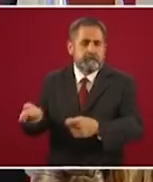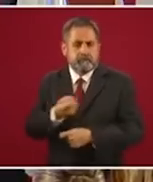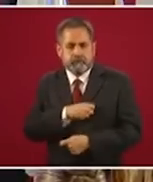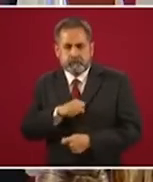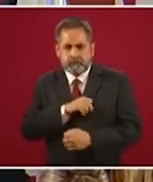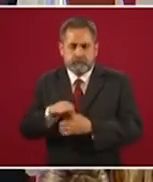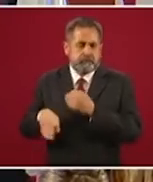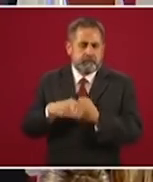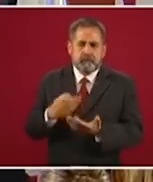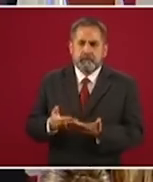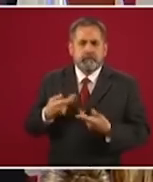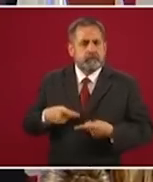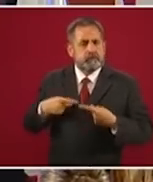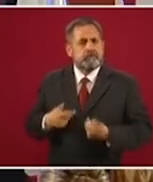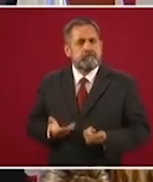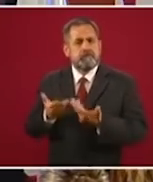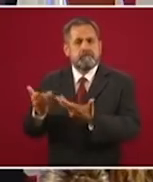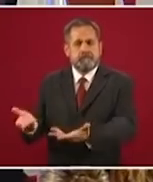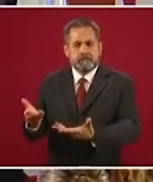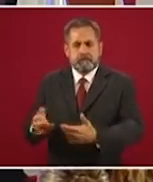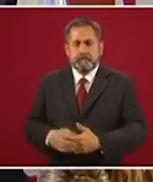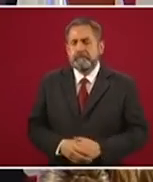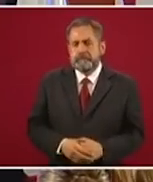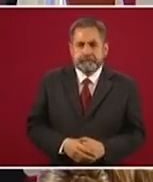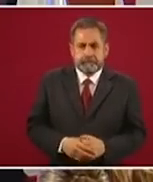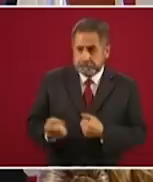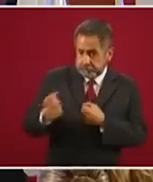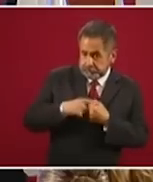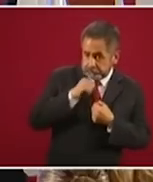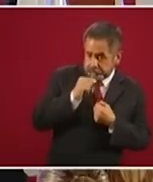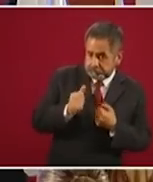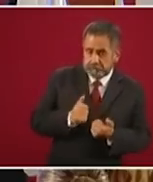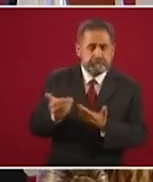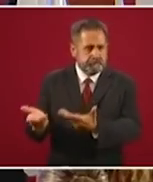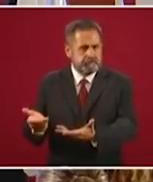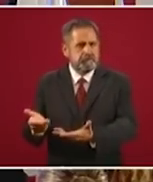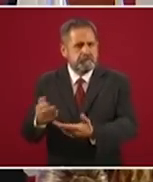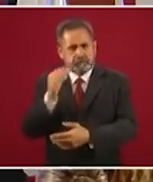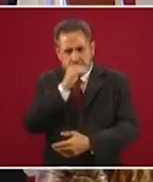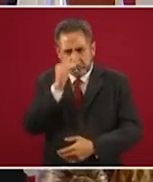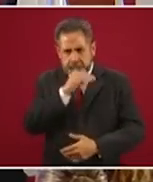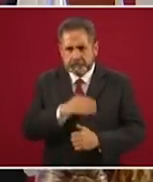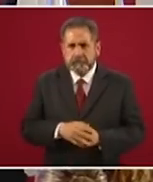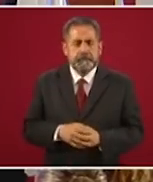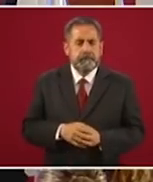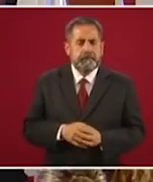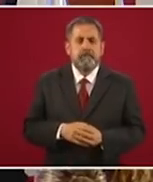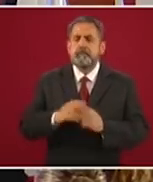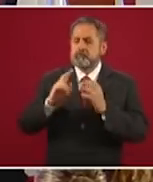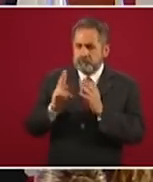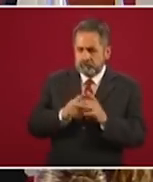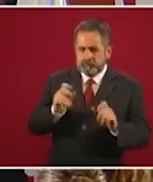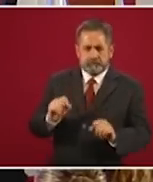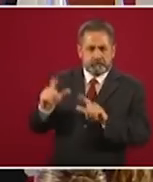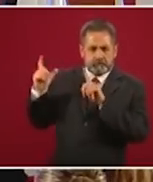salud para la población no asegurada. Termino poniendo a su disposición una vez más, y lo haremos yo creo que